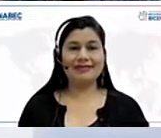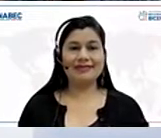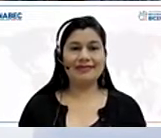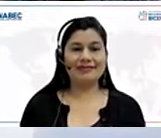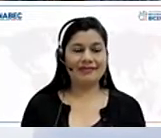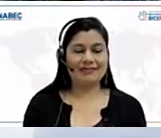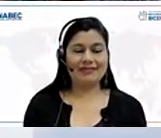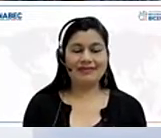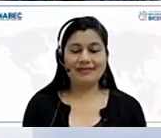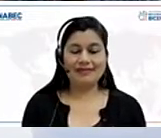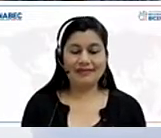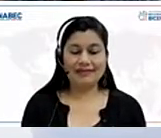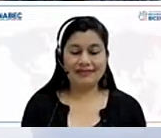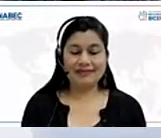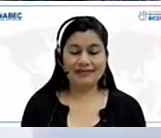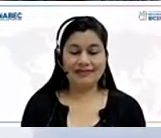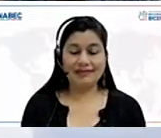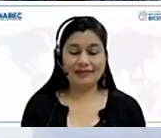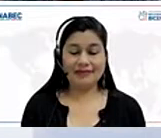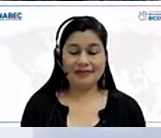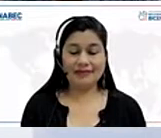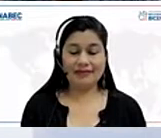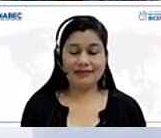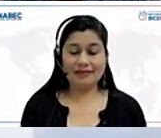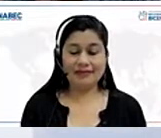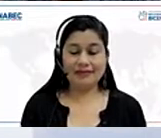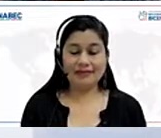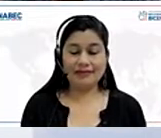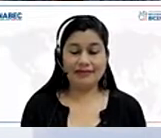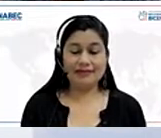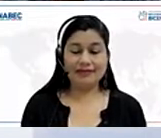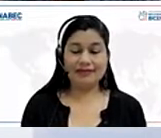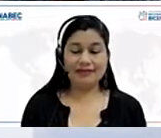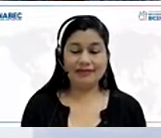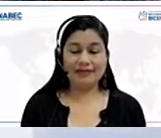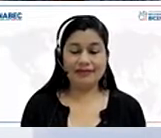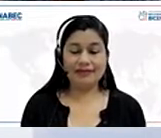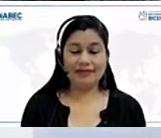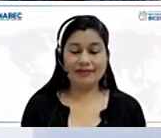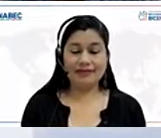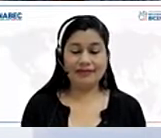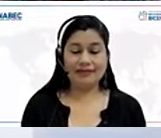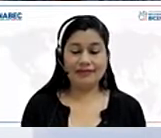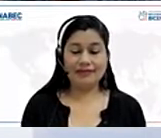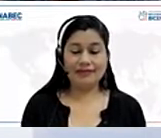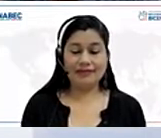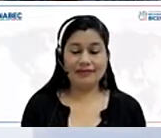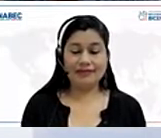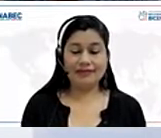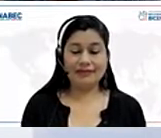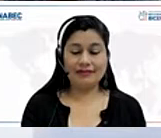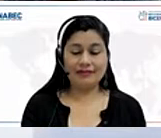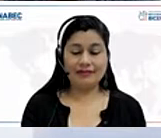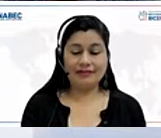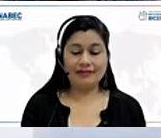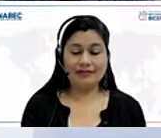un postulante que esté cursando un décimo ciclo y vaya a egresar en esos meses, como digamos a más